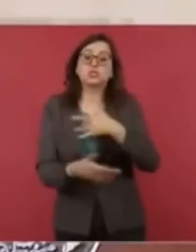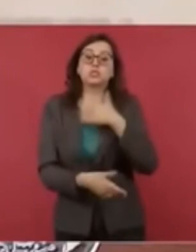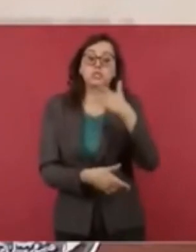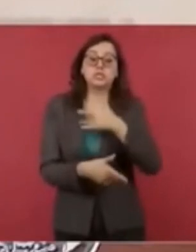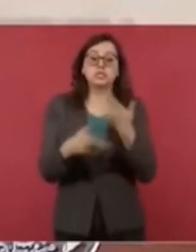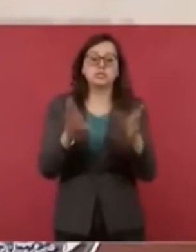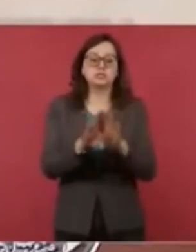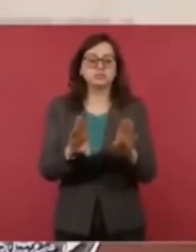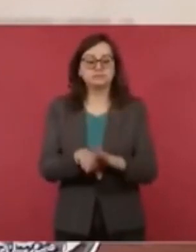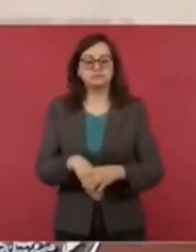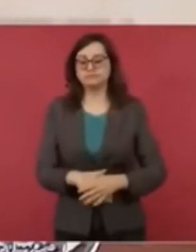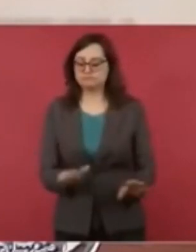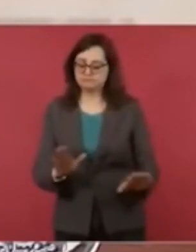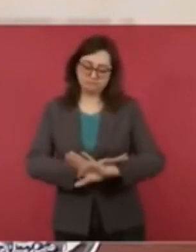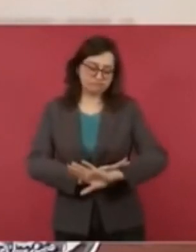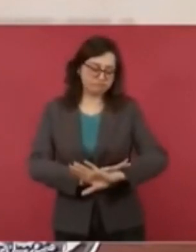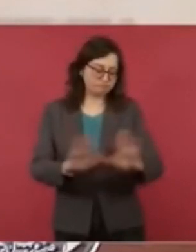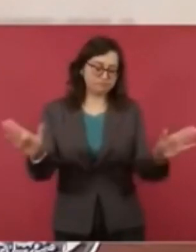Somos libres,